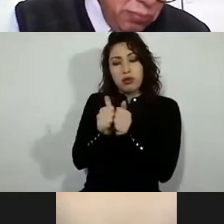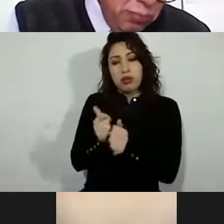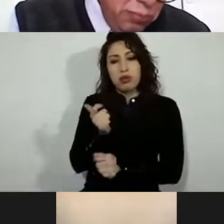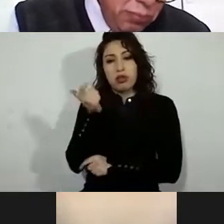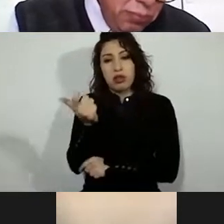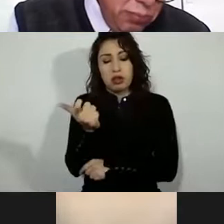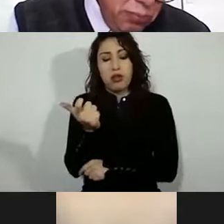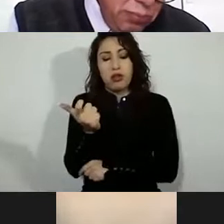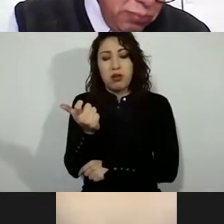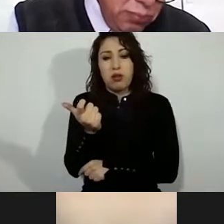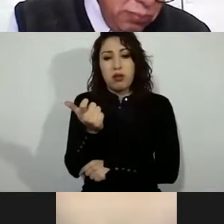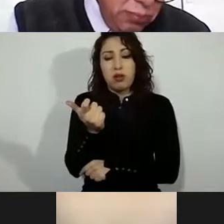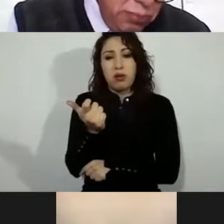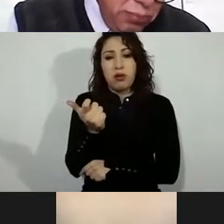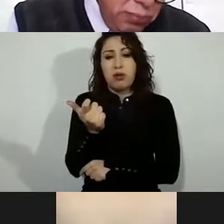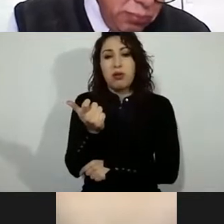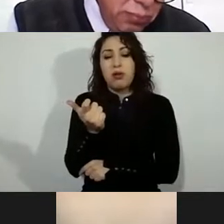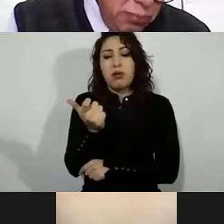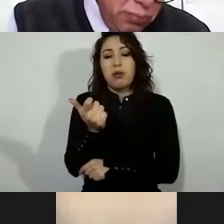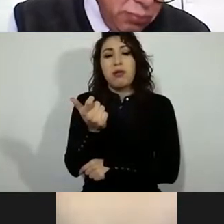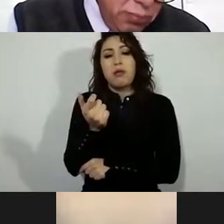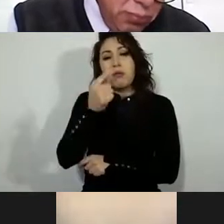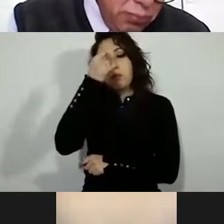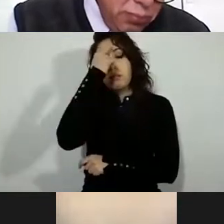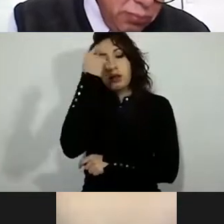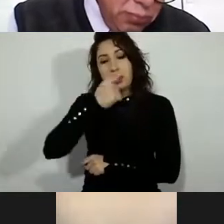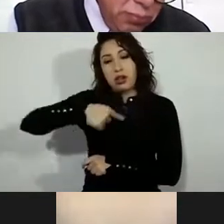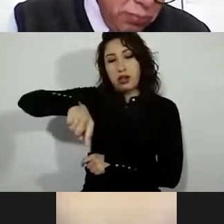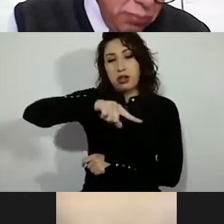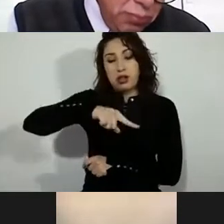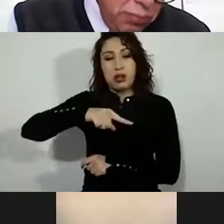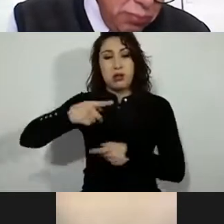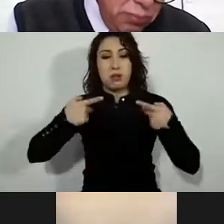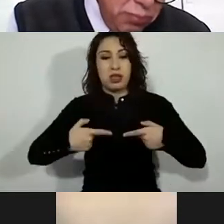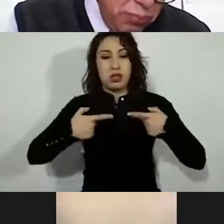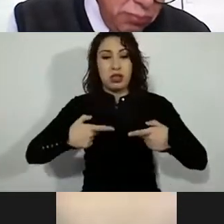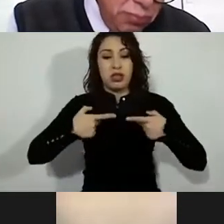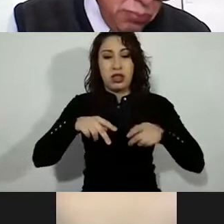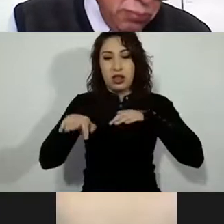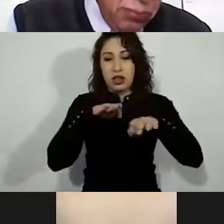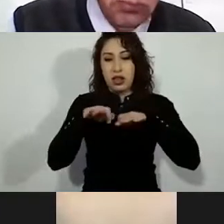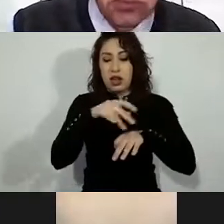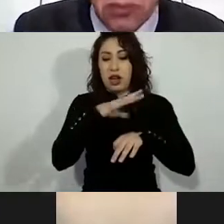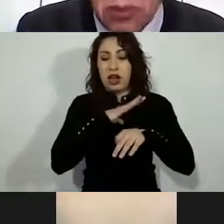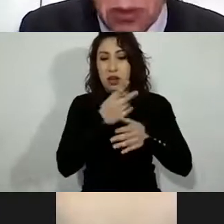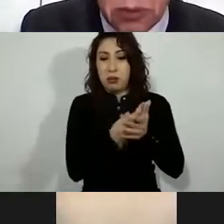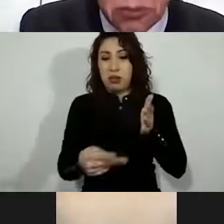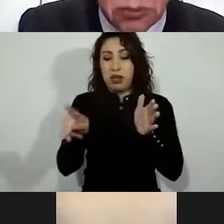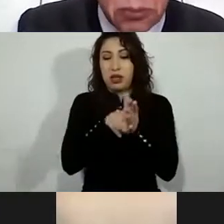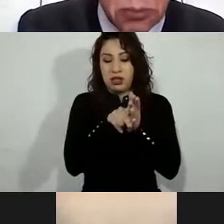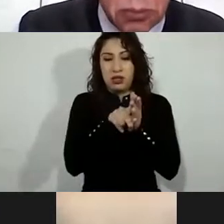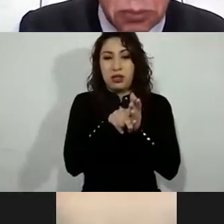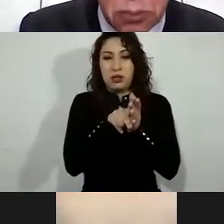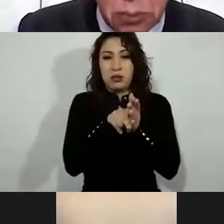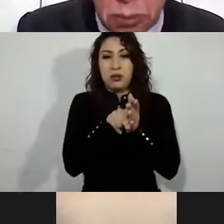que algunas prestaciones de carácter laboral que se tienen para los trabajadores